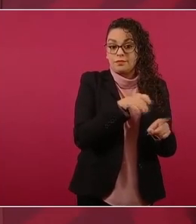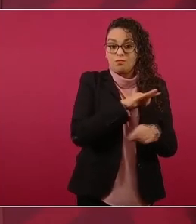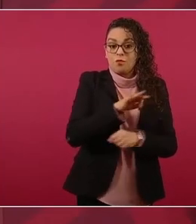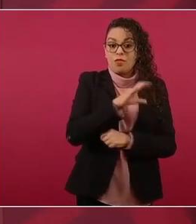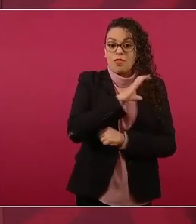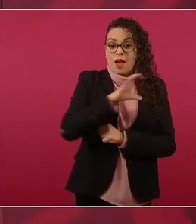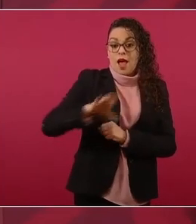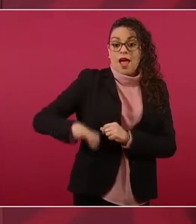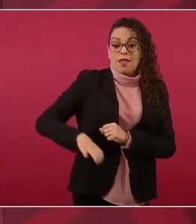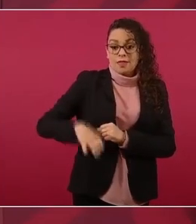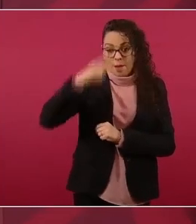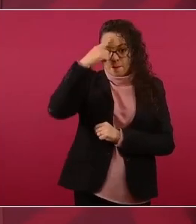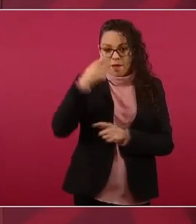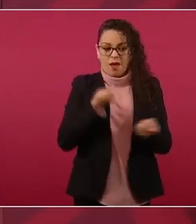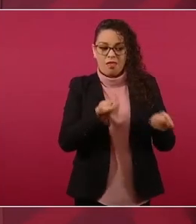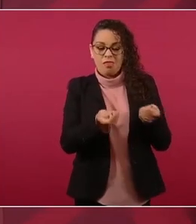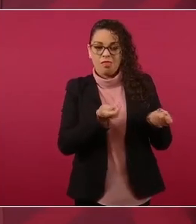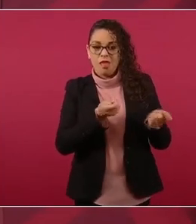candidatos a modo,